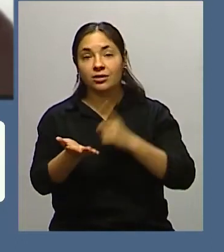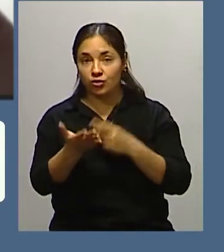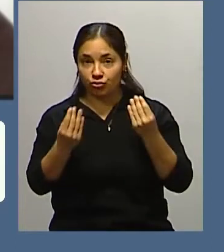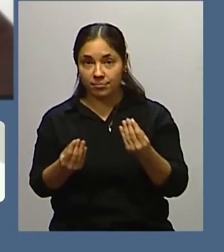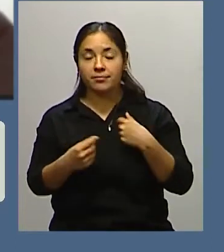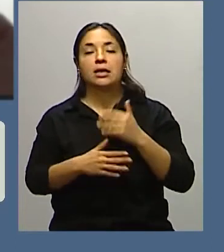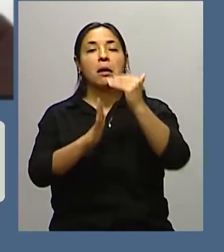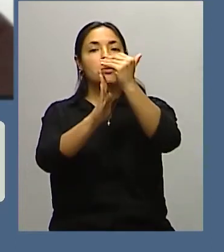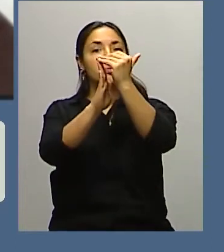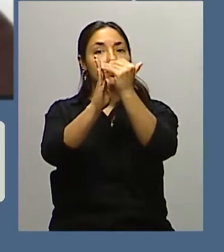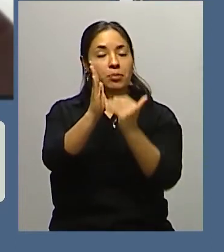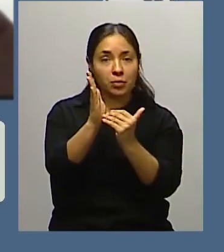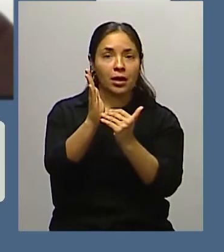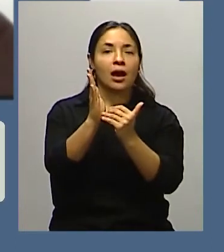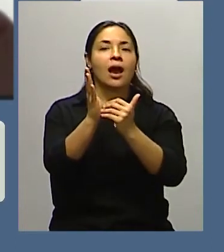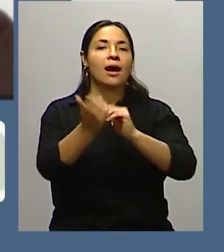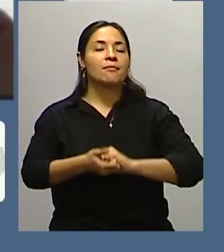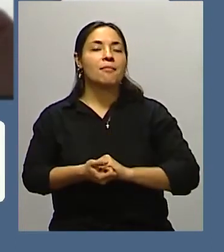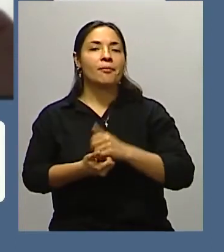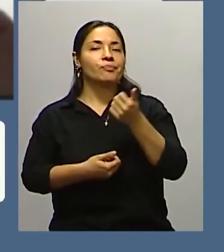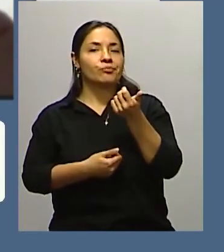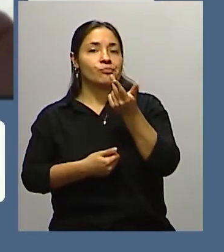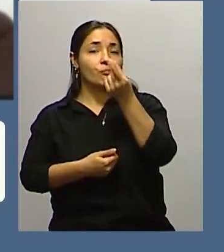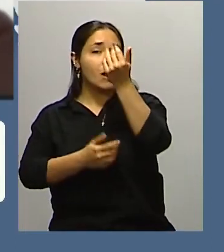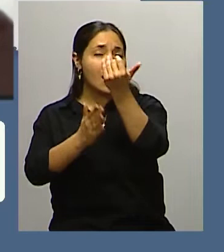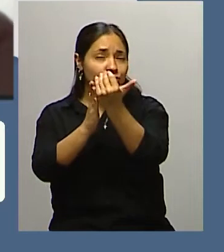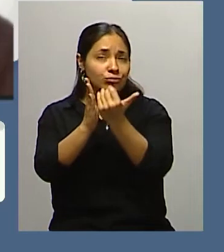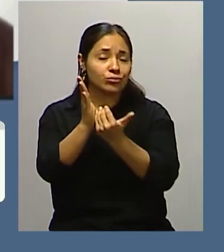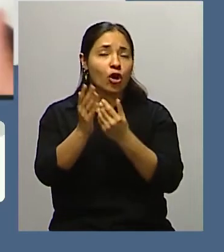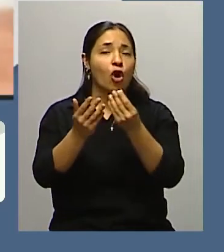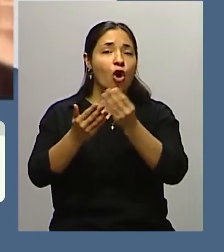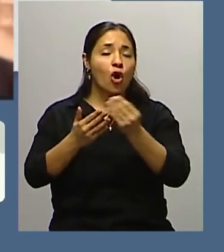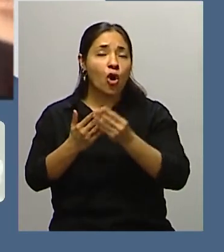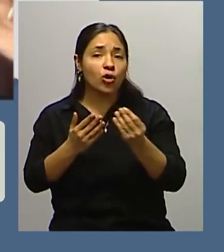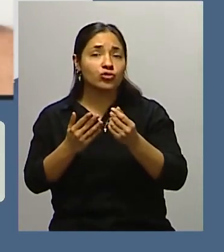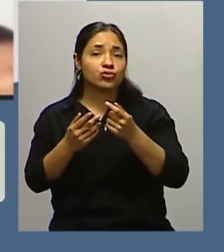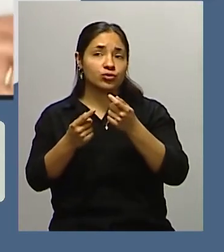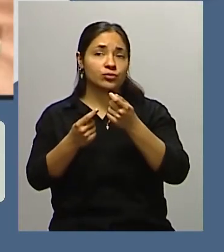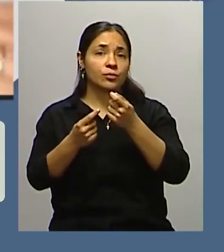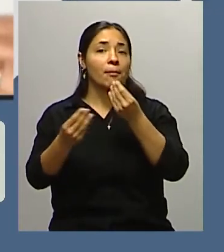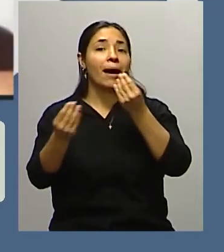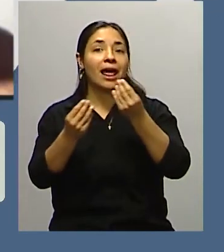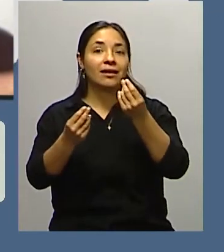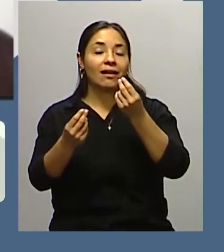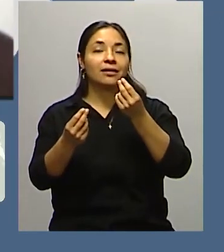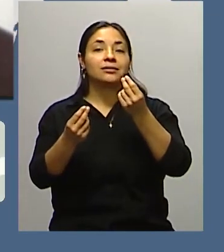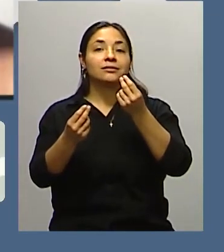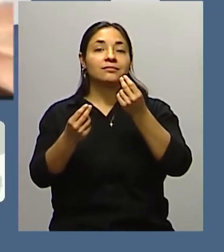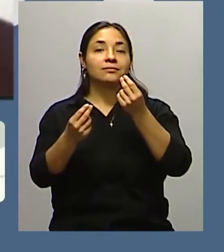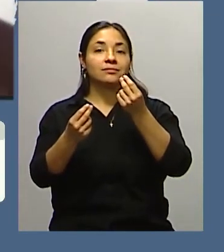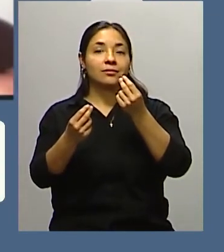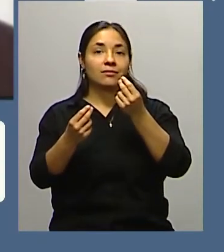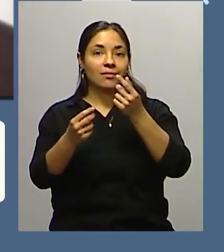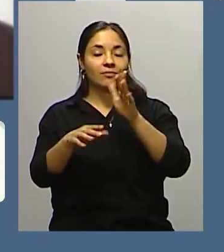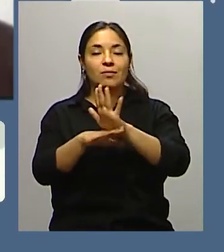reducir los aranceles para tratar de para disminuir el impacto de abaratar